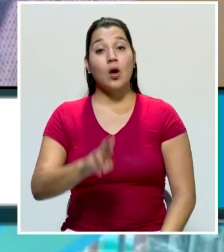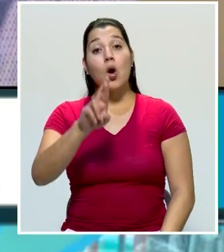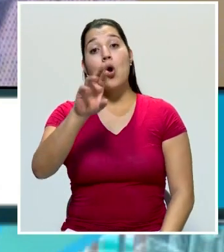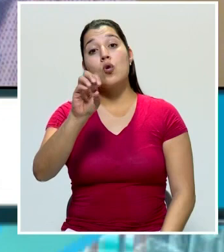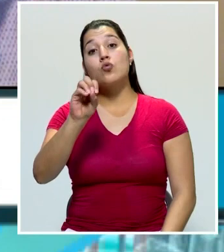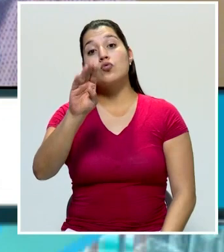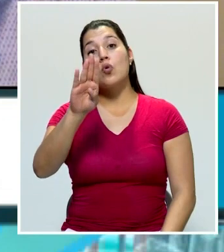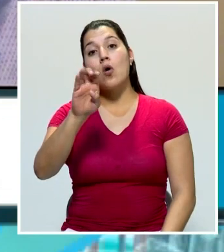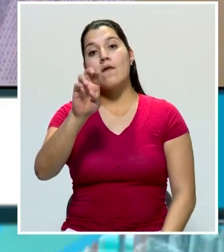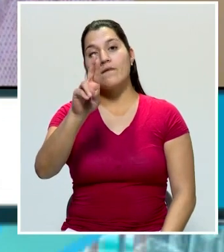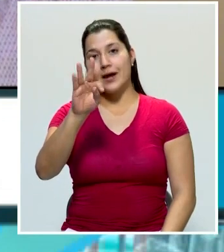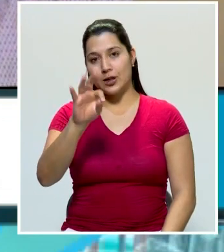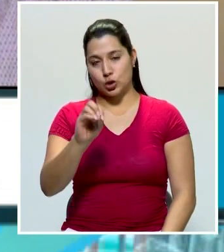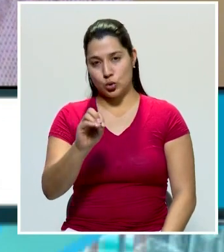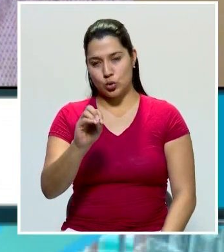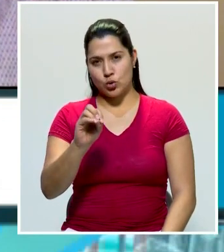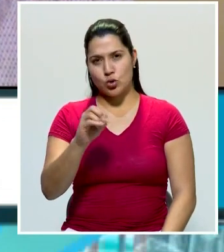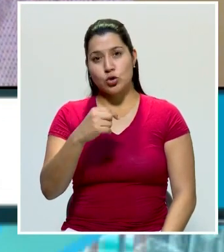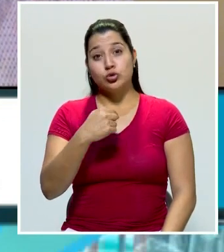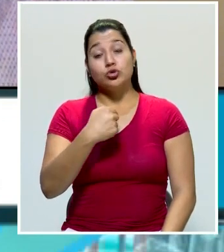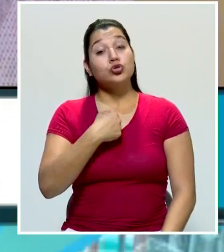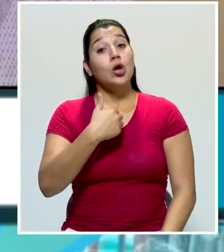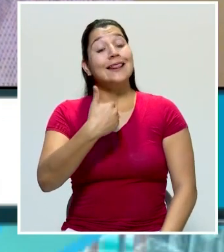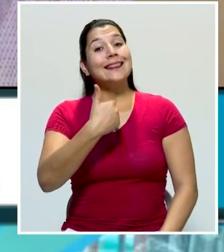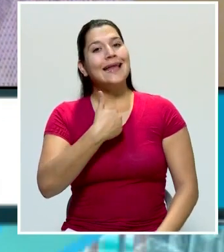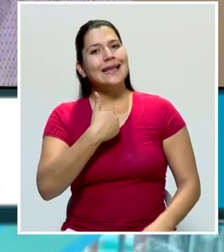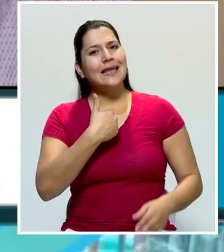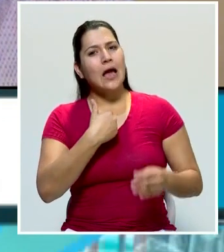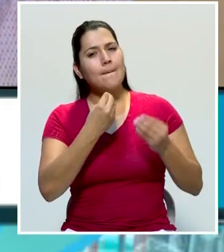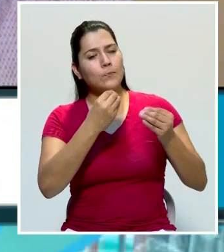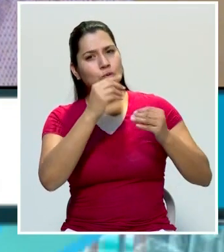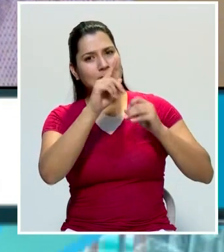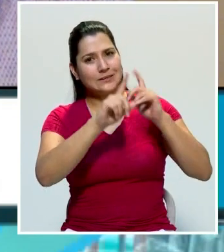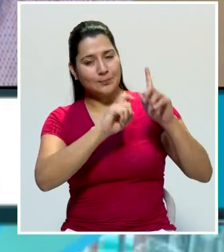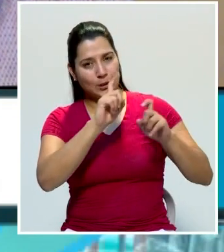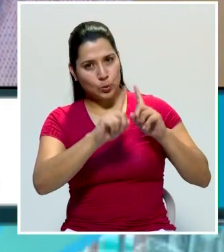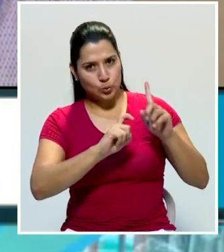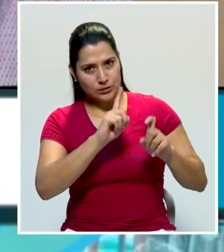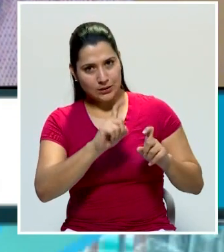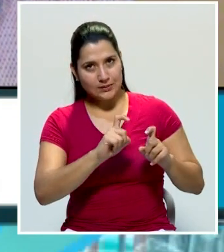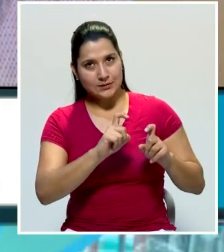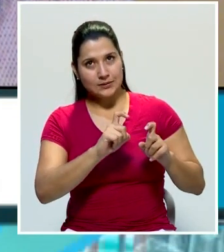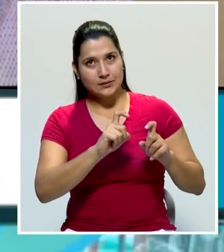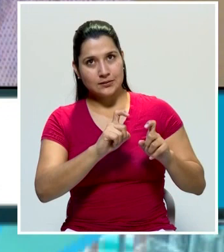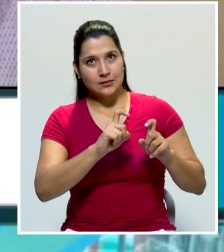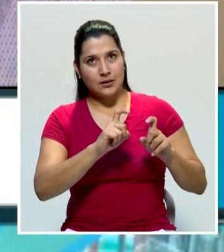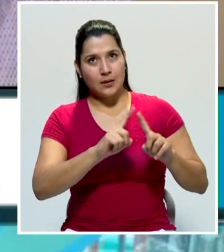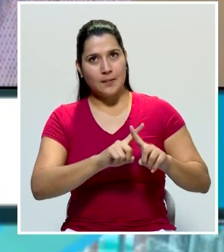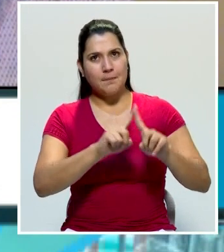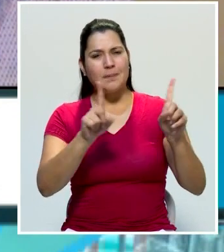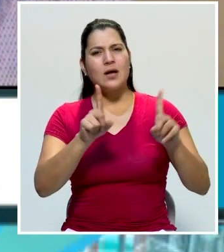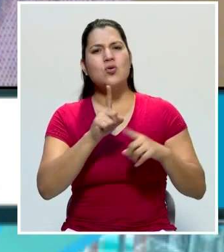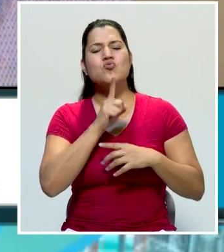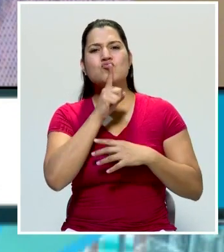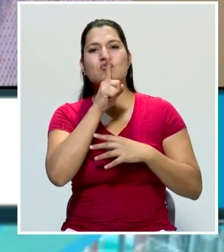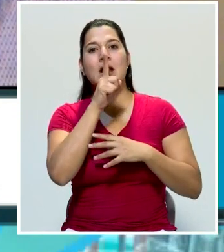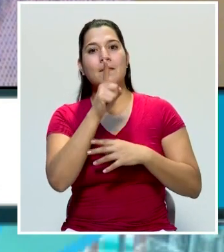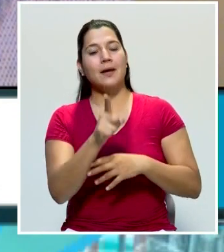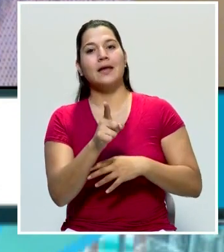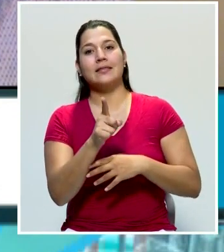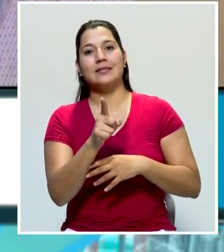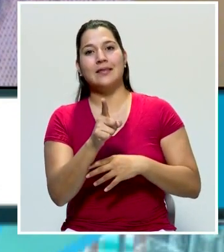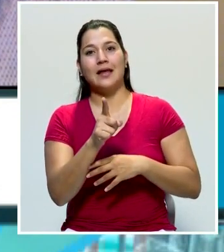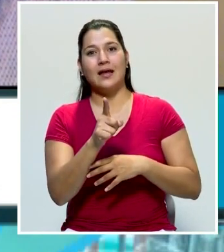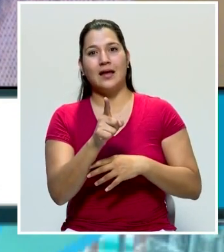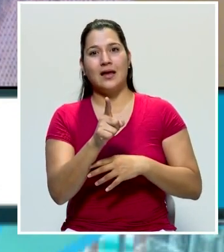Roberto, tenía un set de preguntas, pero la realidad se nos complicó en esta tarde en la